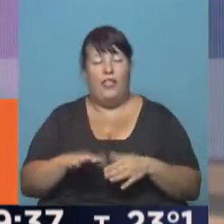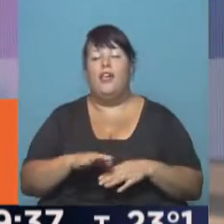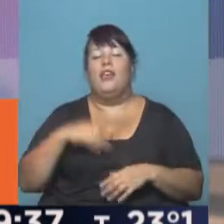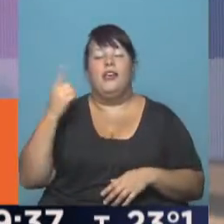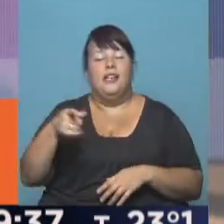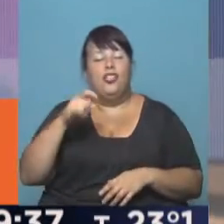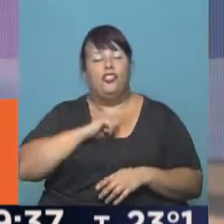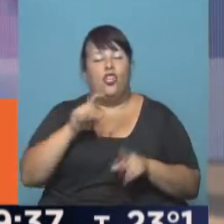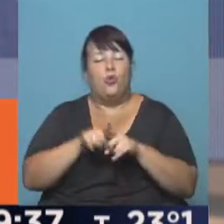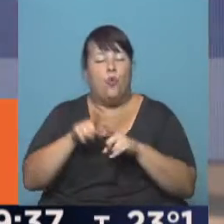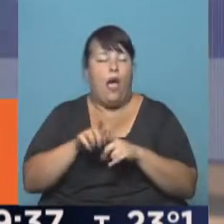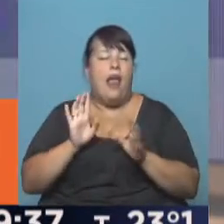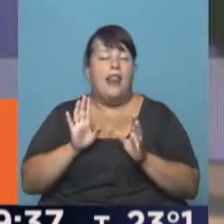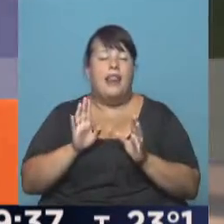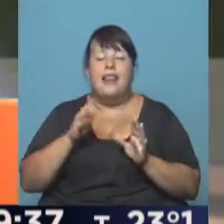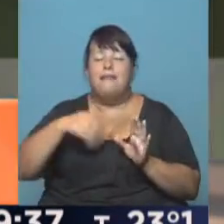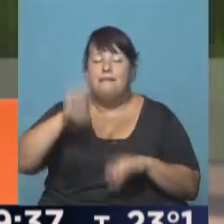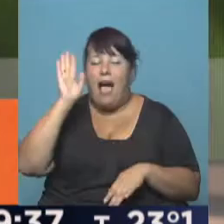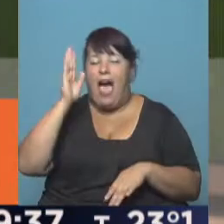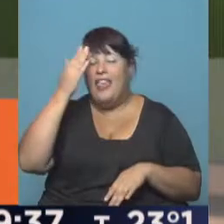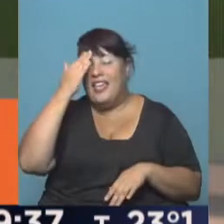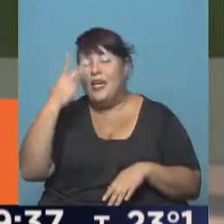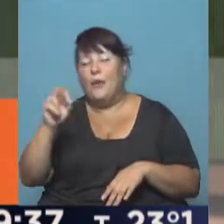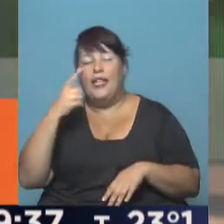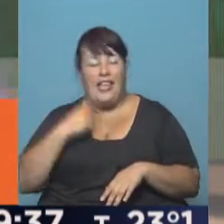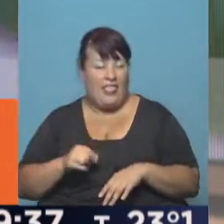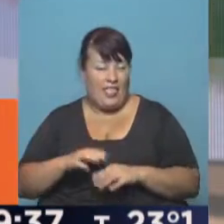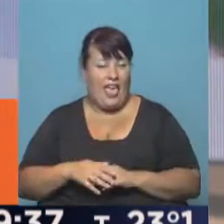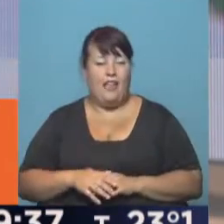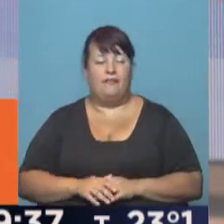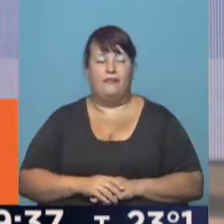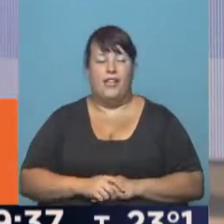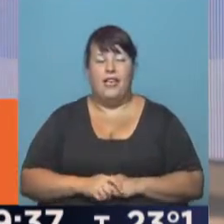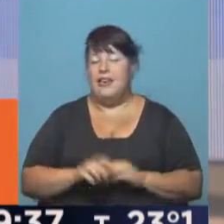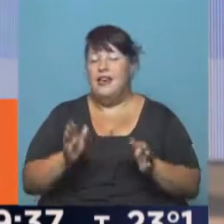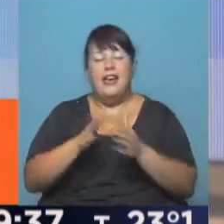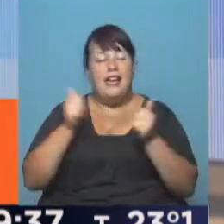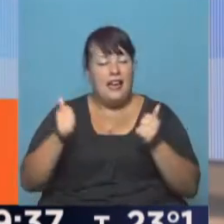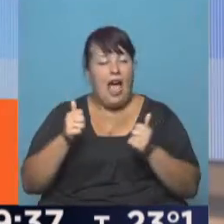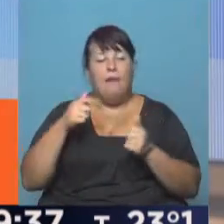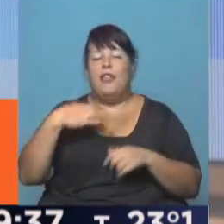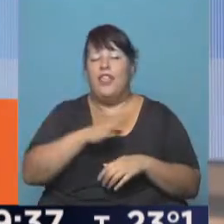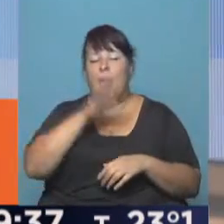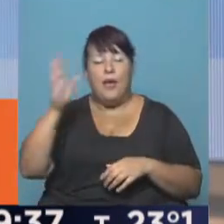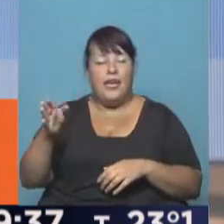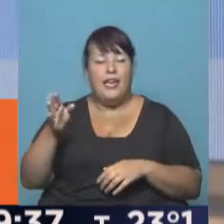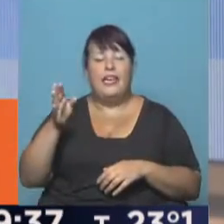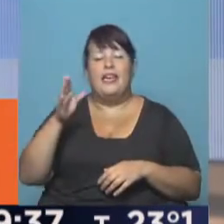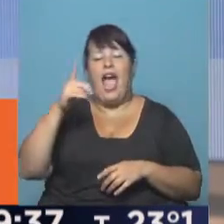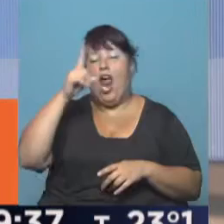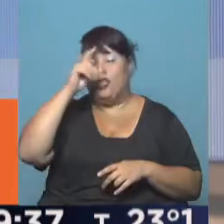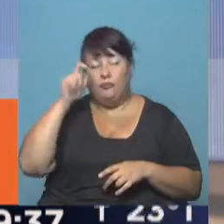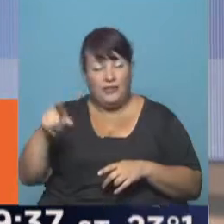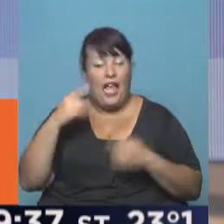tiene que ser durante por lo menos más de 15 a 20 días y rápidamente hay que acudir a los centros de